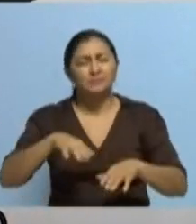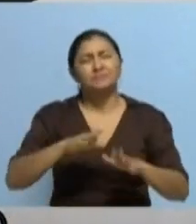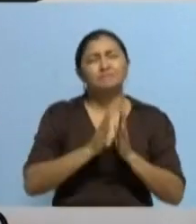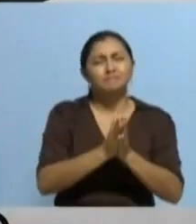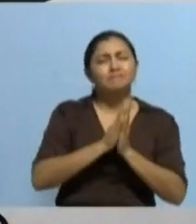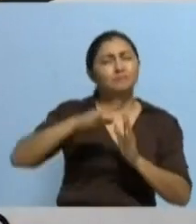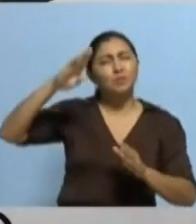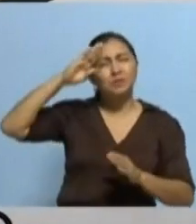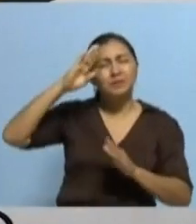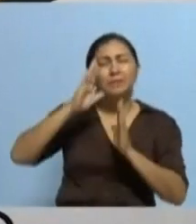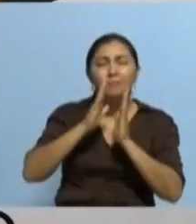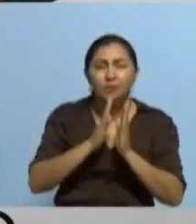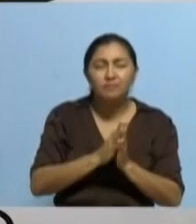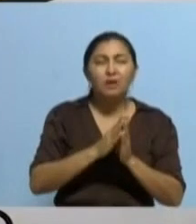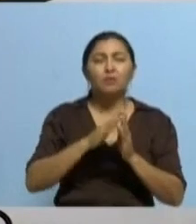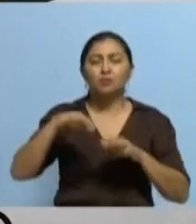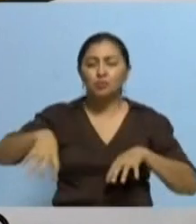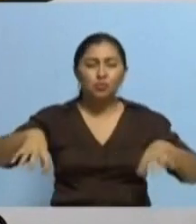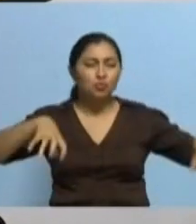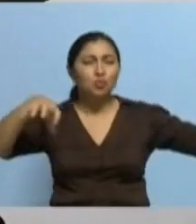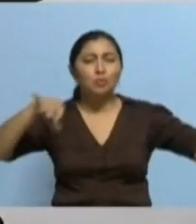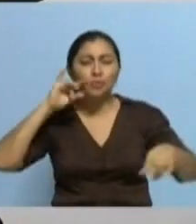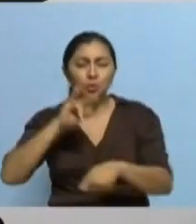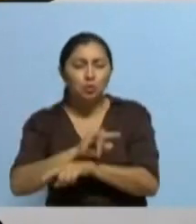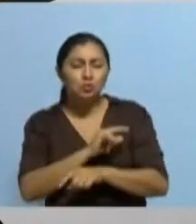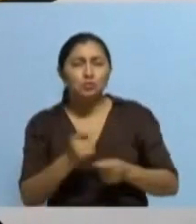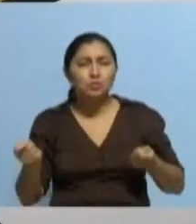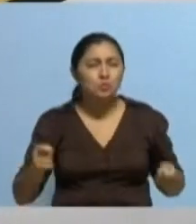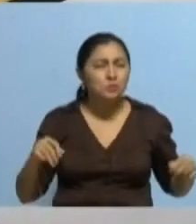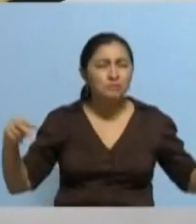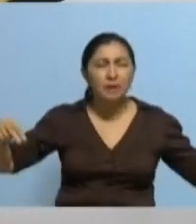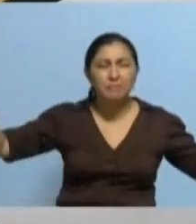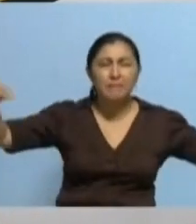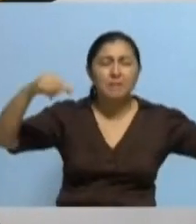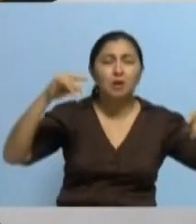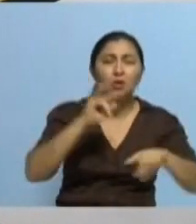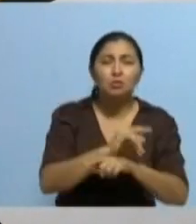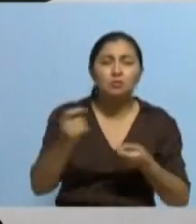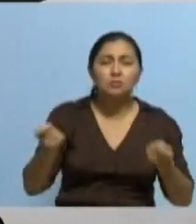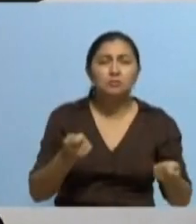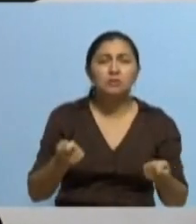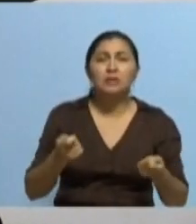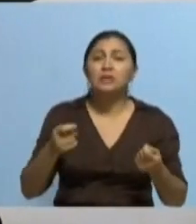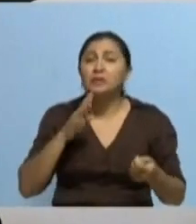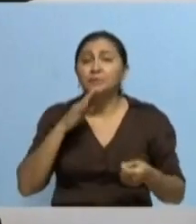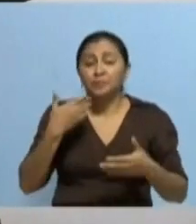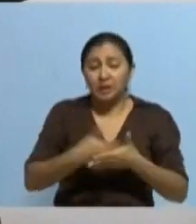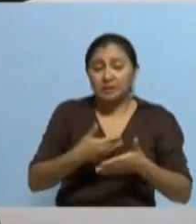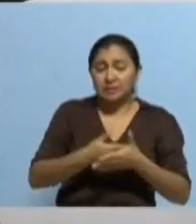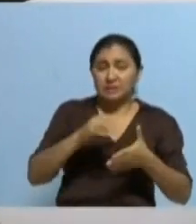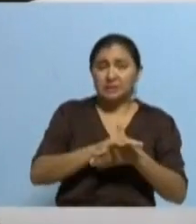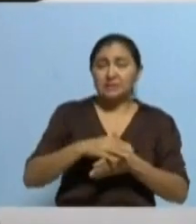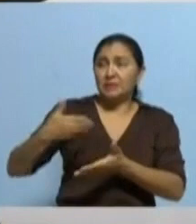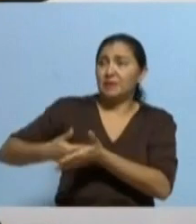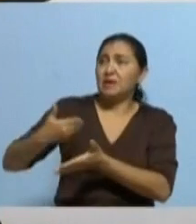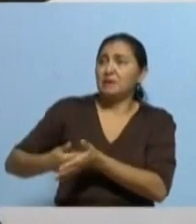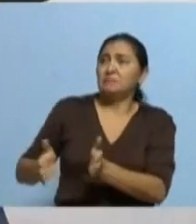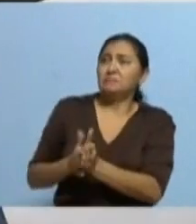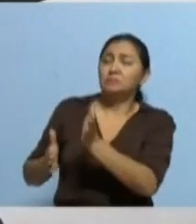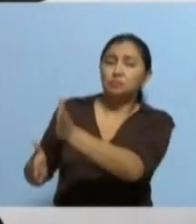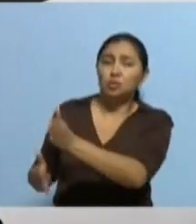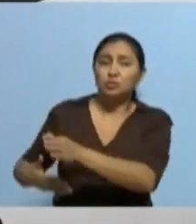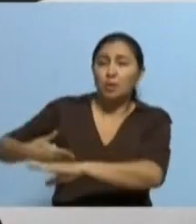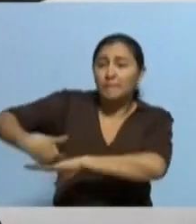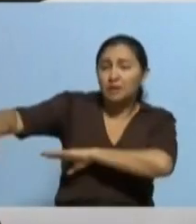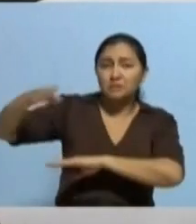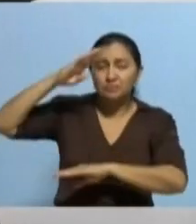vigilancia, los puestos de control, que no solamente se le pidan documentos al taxista y del vehículo. A